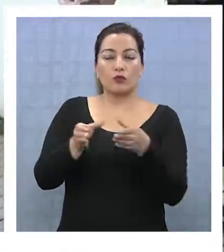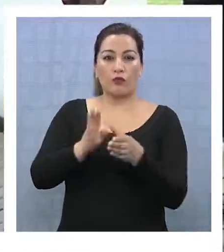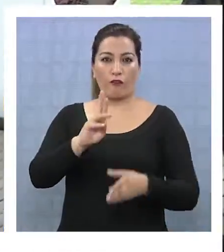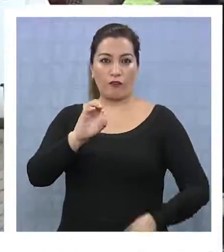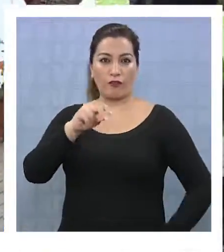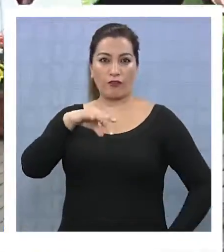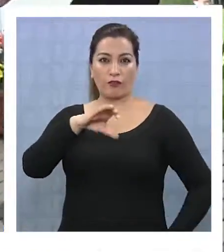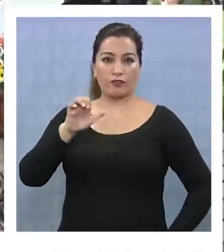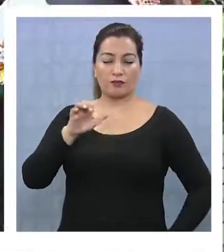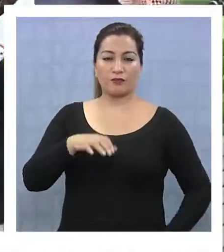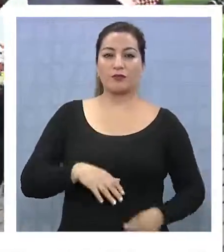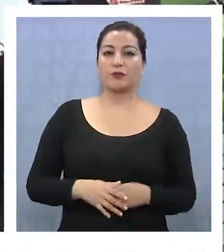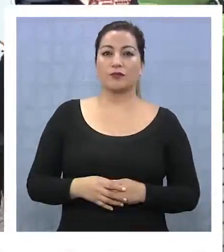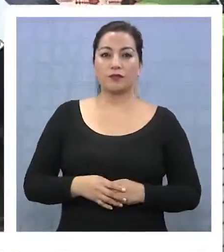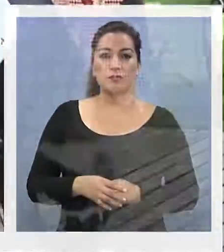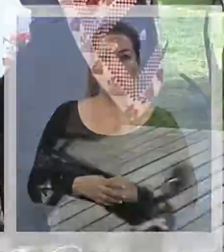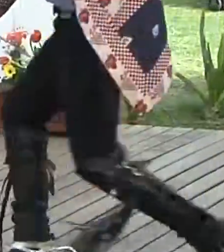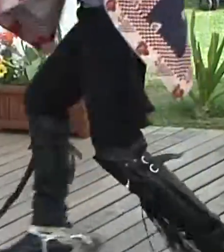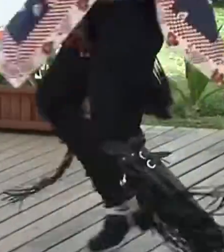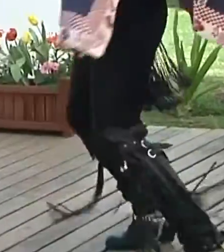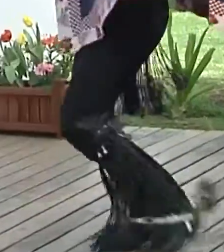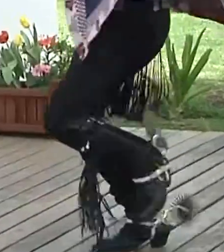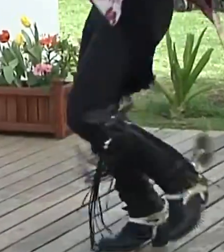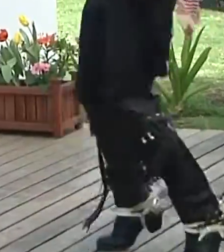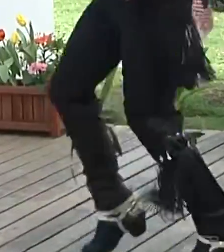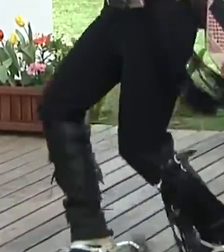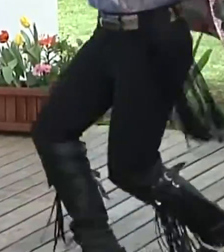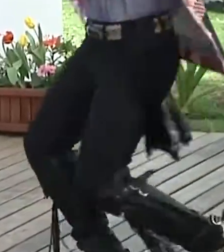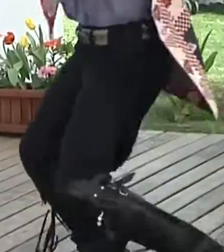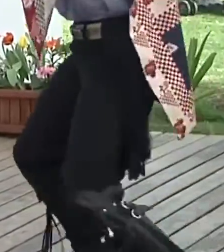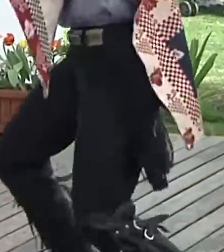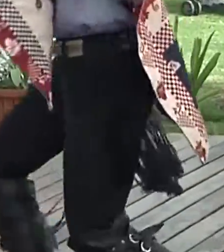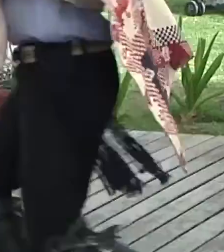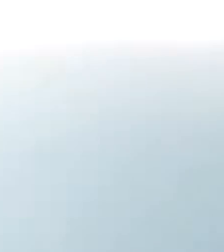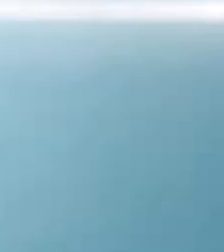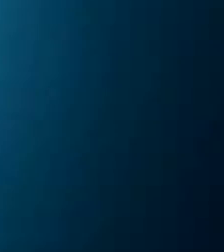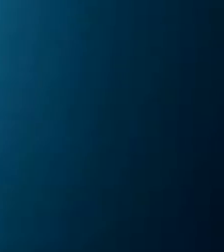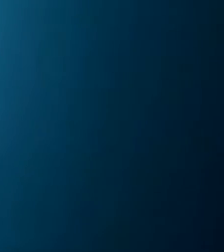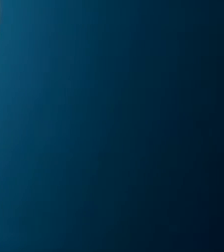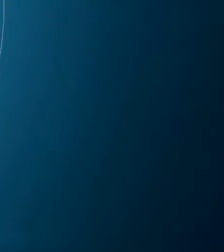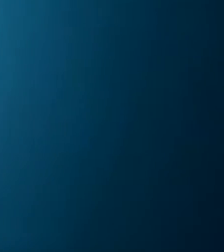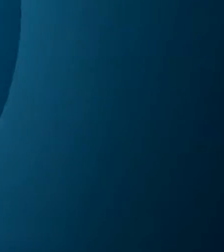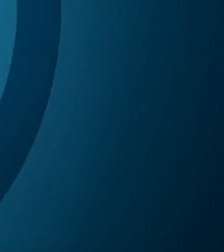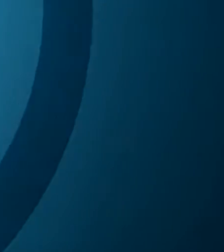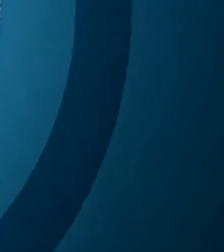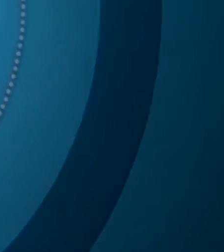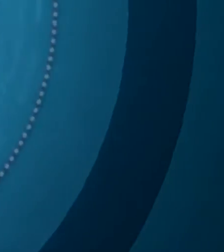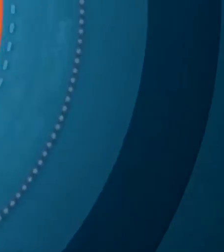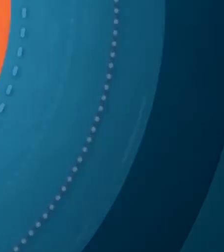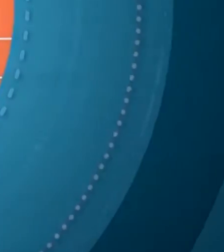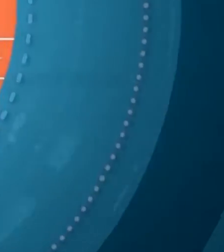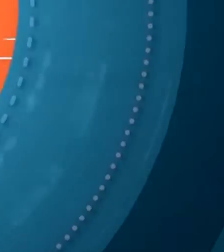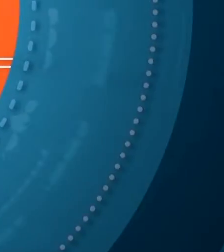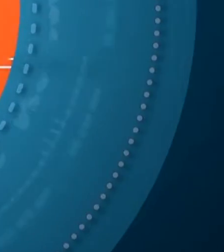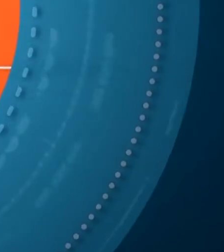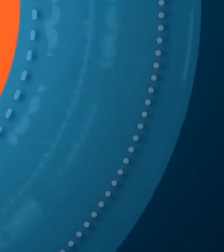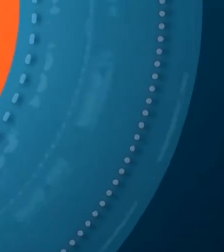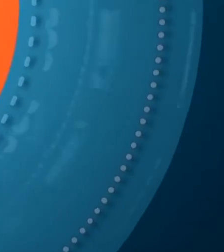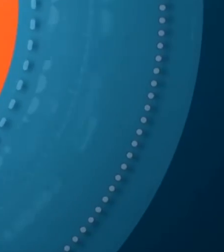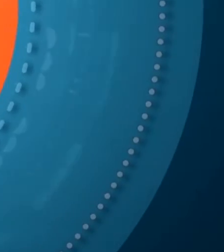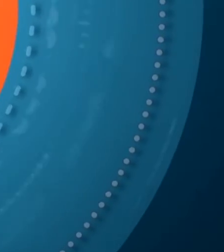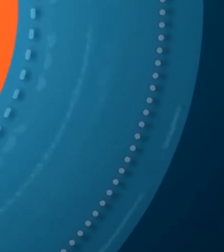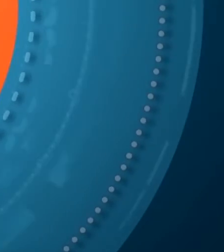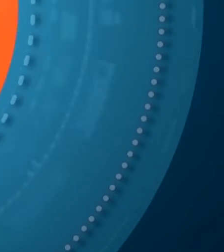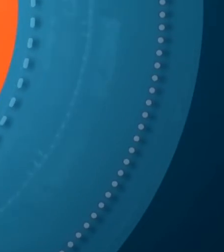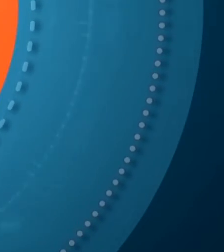inauguración se realizará el viernes 14 a las 21 horas